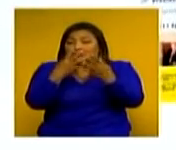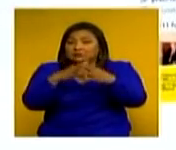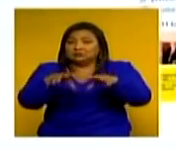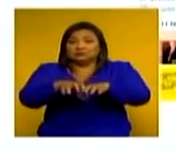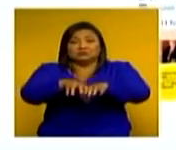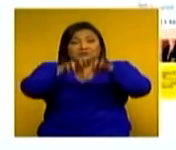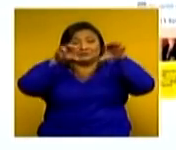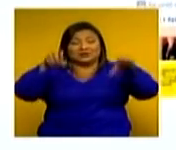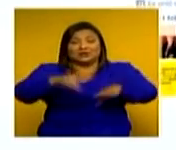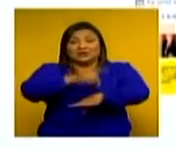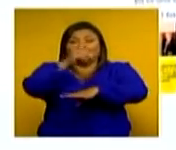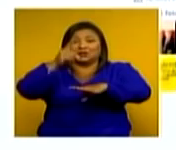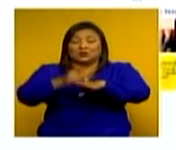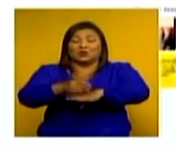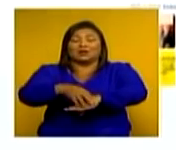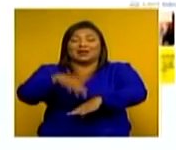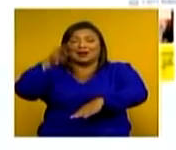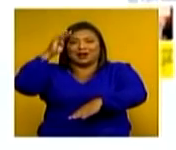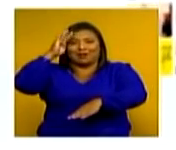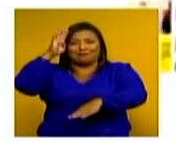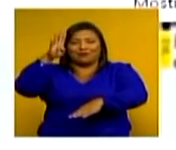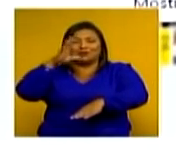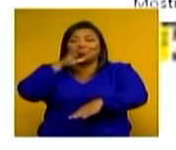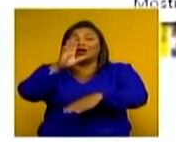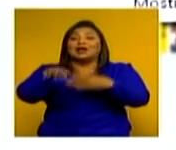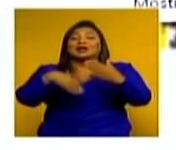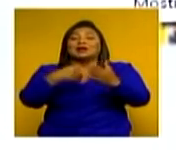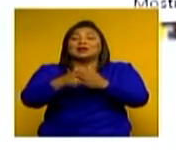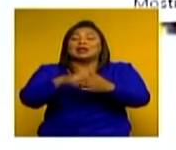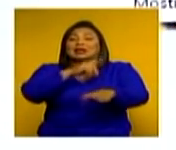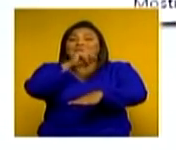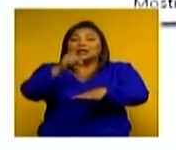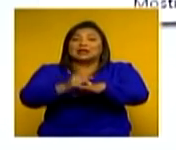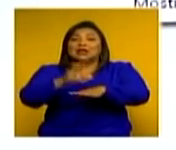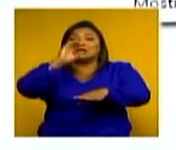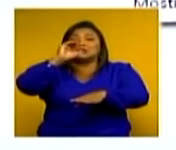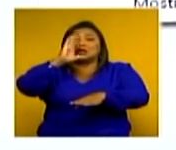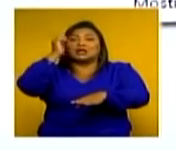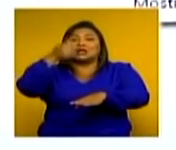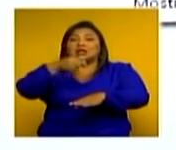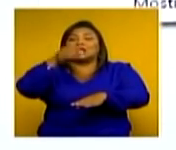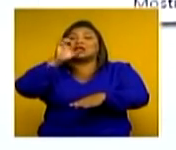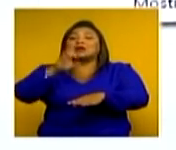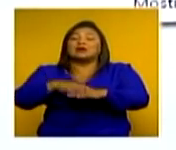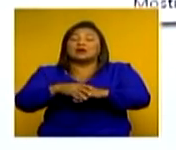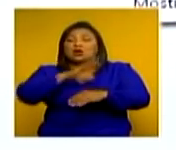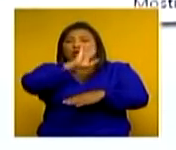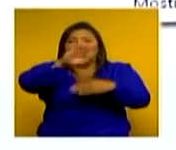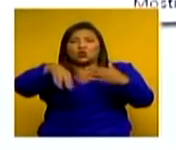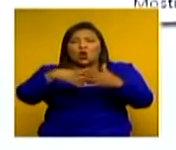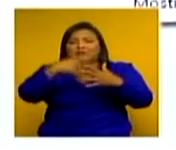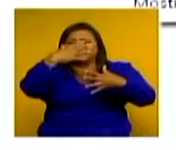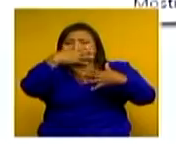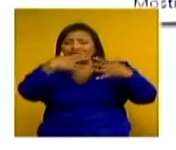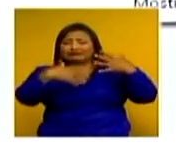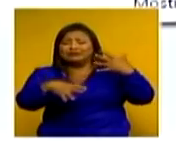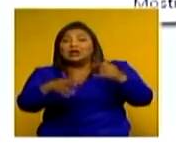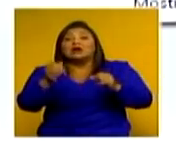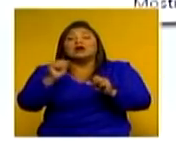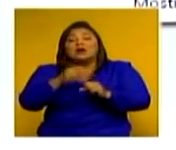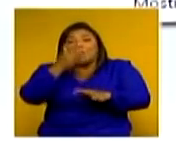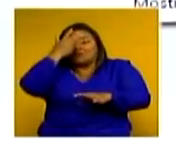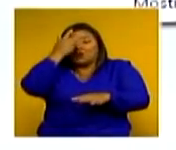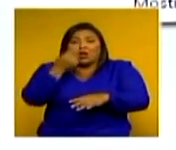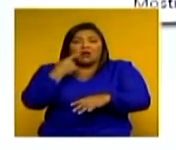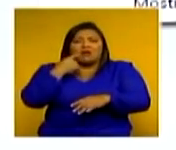del director de la policía de tránsito wilson pavón del director de la ct josé gálvez y toda la cadena de mando está señaló haberse detectado